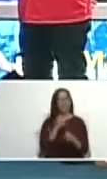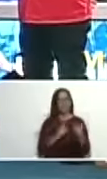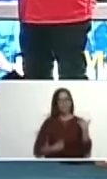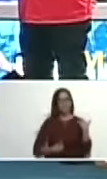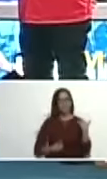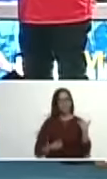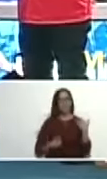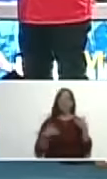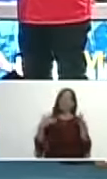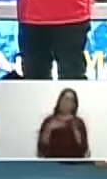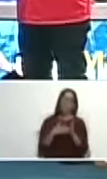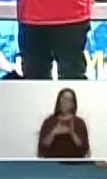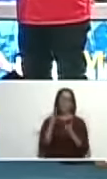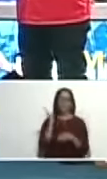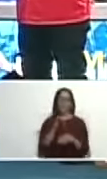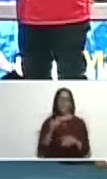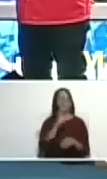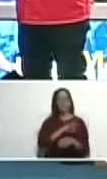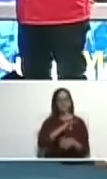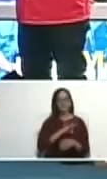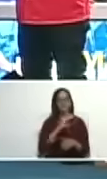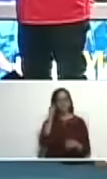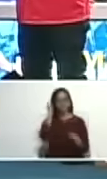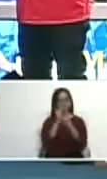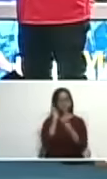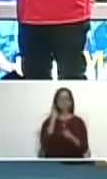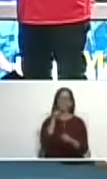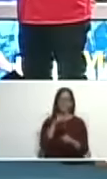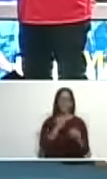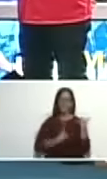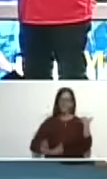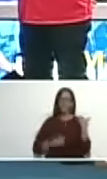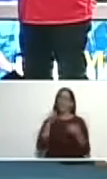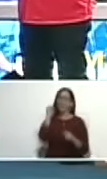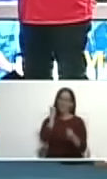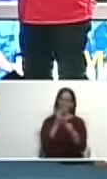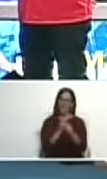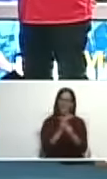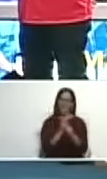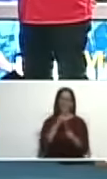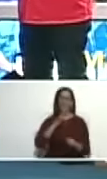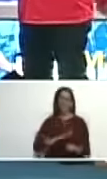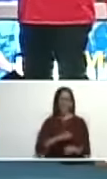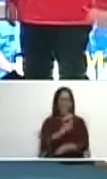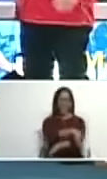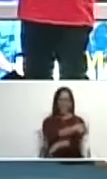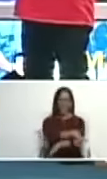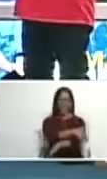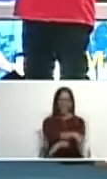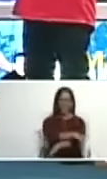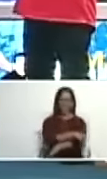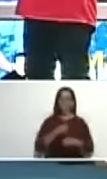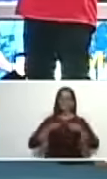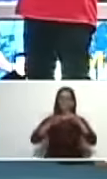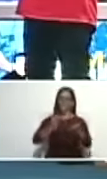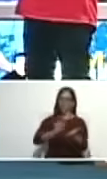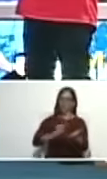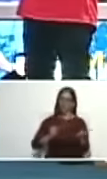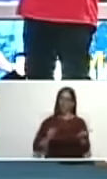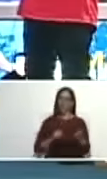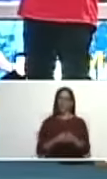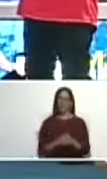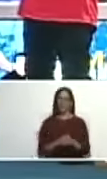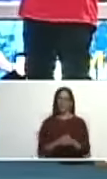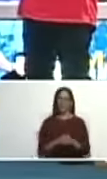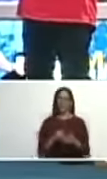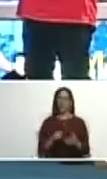Por, contra las sanciones y por el socialismo la esperanza es usted, presidente. Y la esperanza está en la calle. Entrega de mi firma, chicos. De manera tal que,